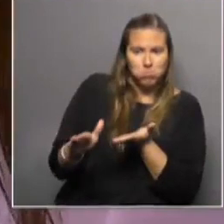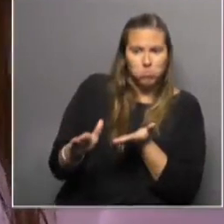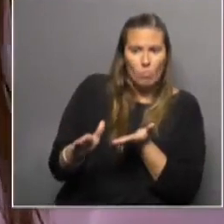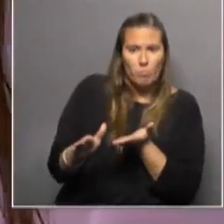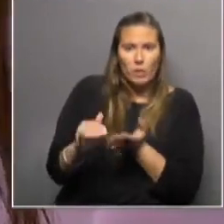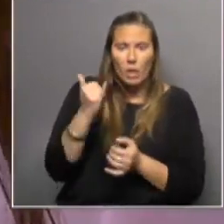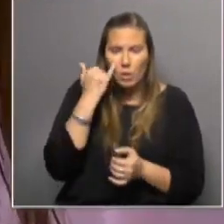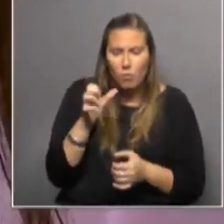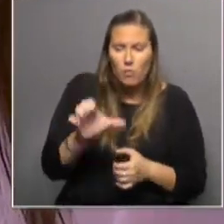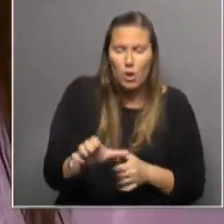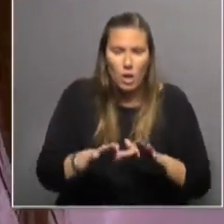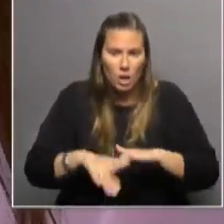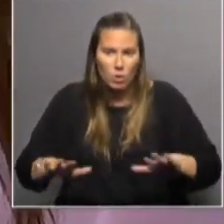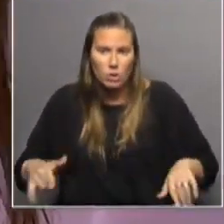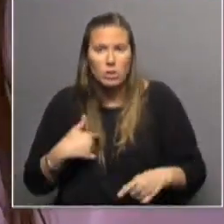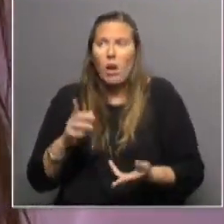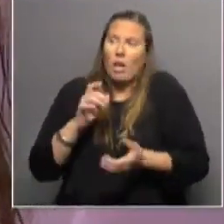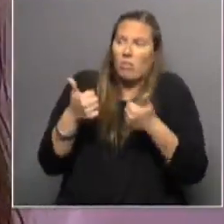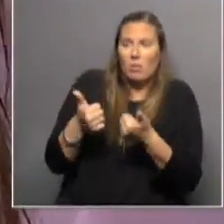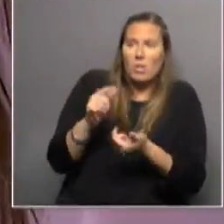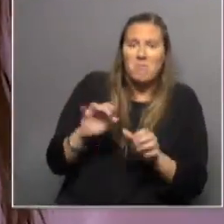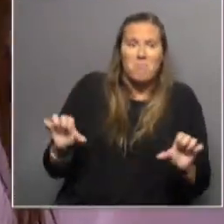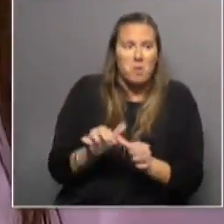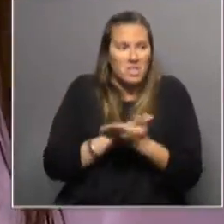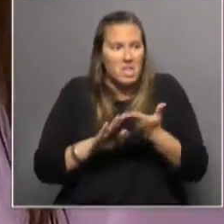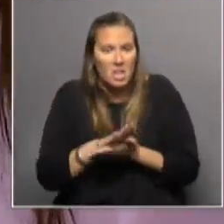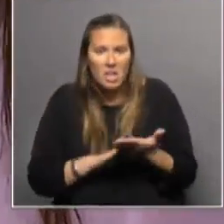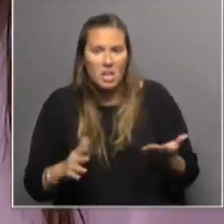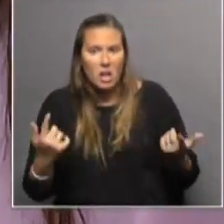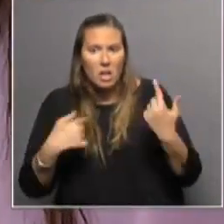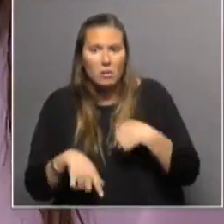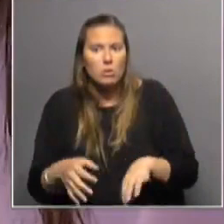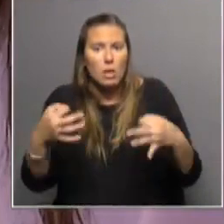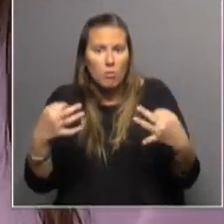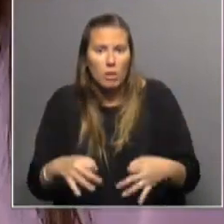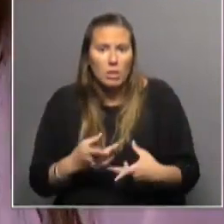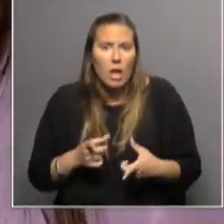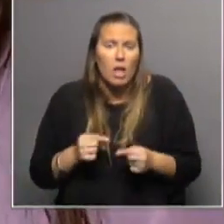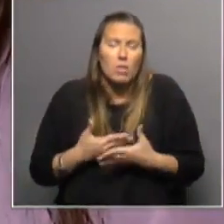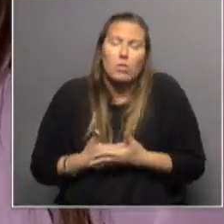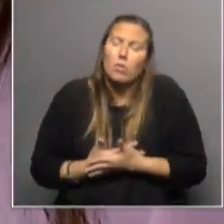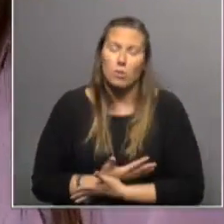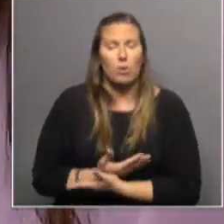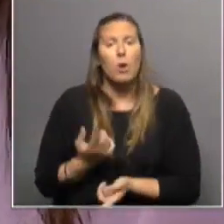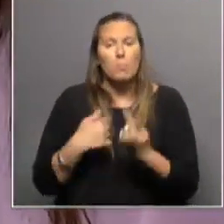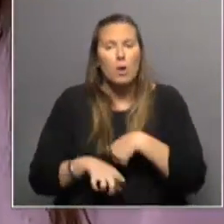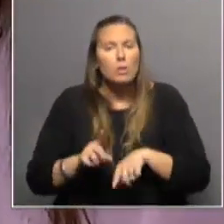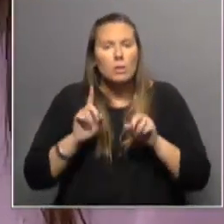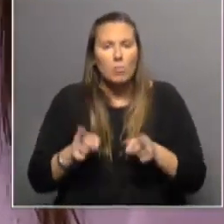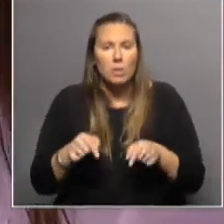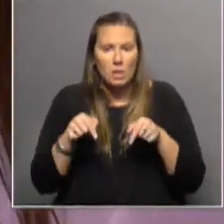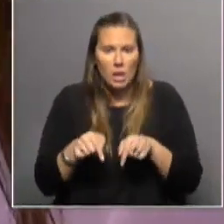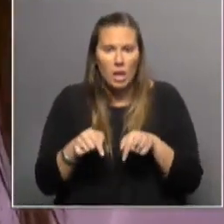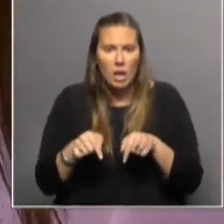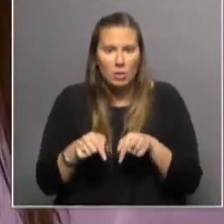que nos viola los gurises y no pasa nada y nadie hace nada. Entonces, la verdad que estamos con mucho dolor, pero también estas